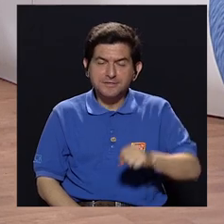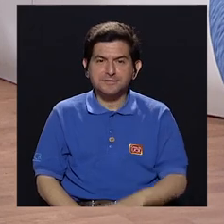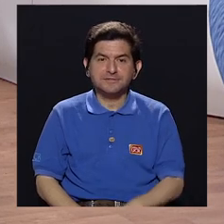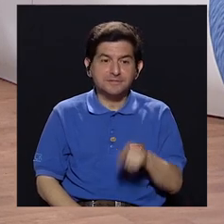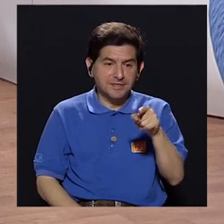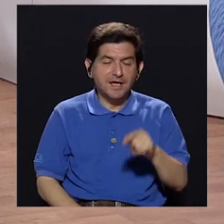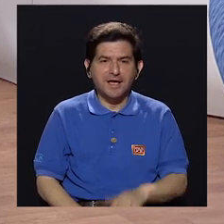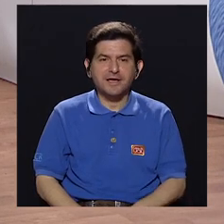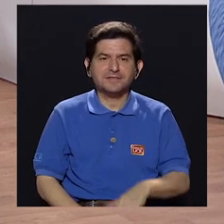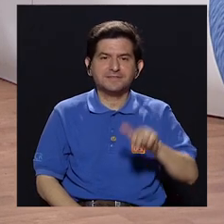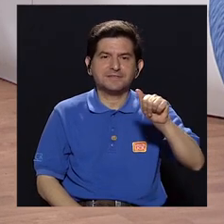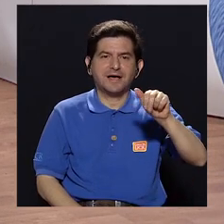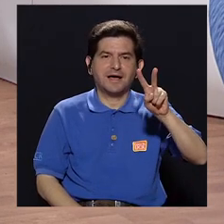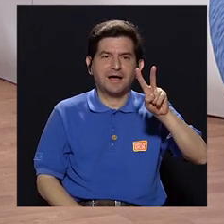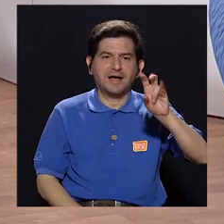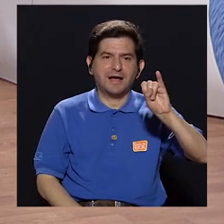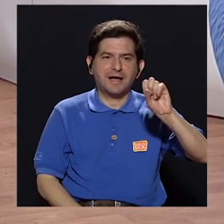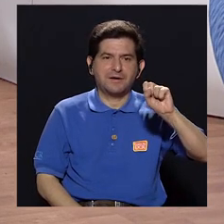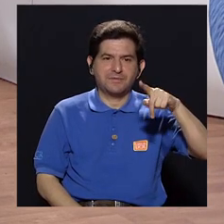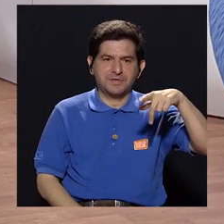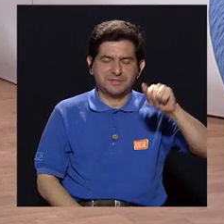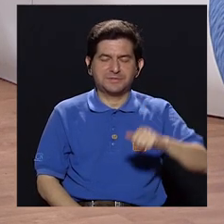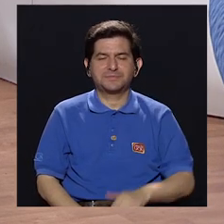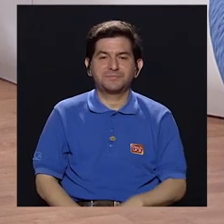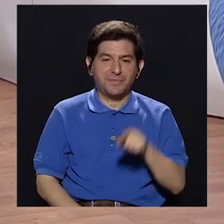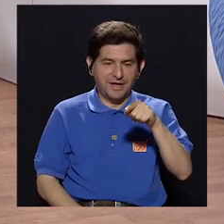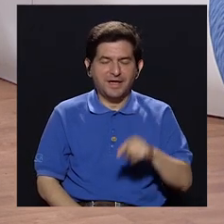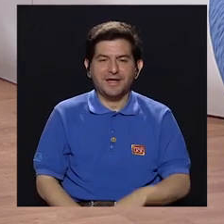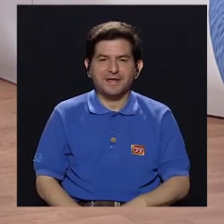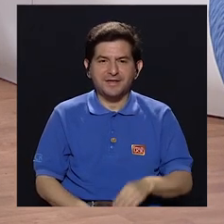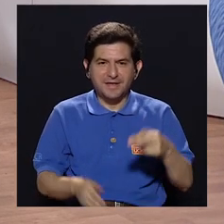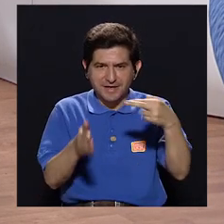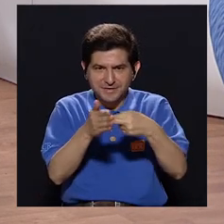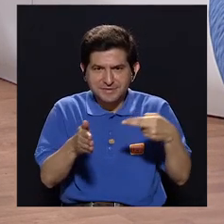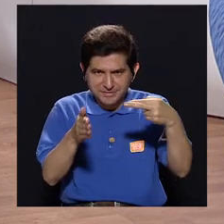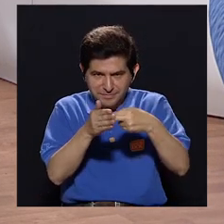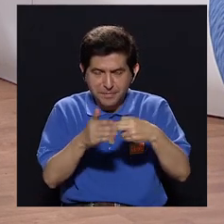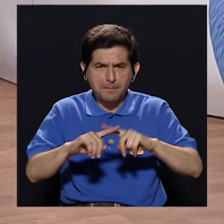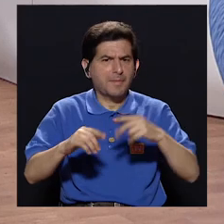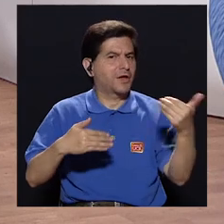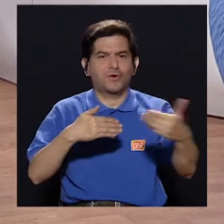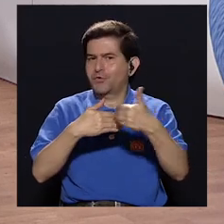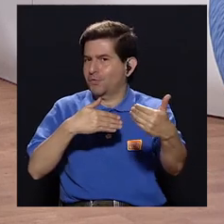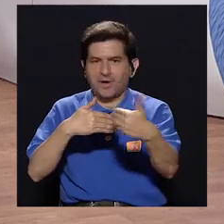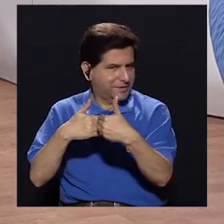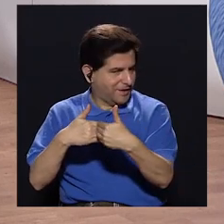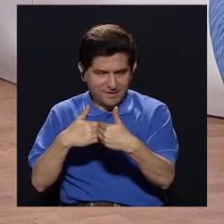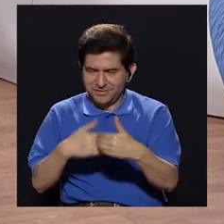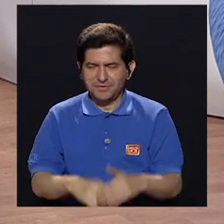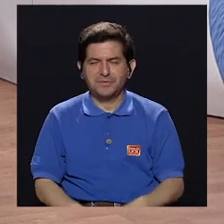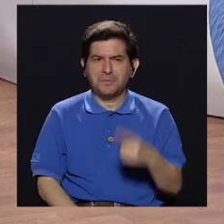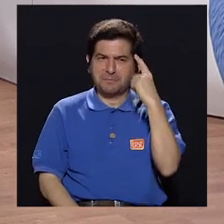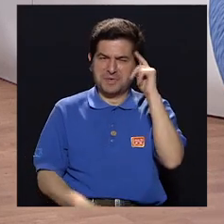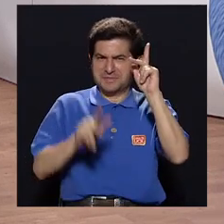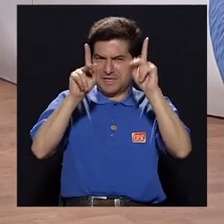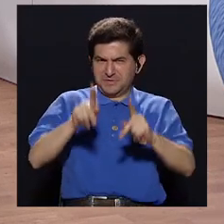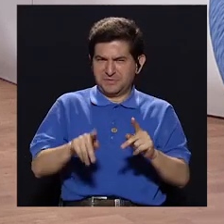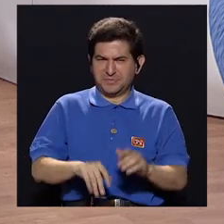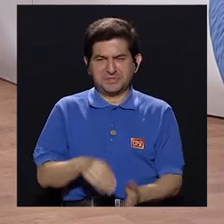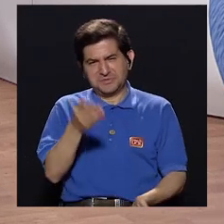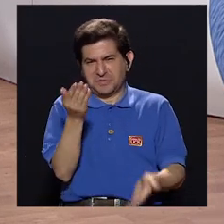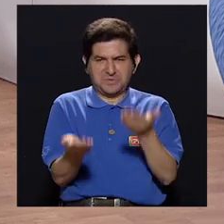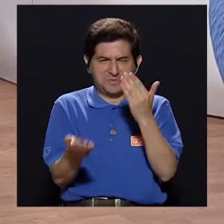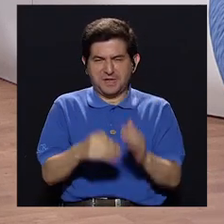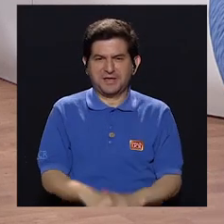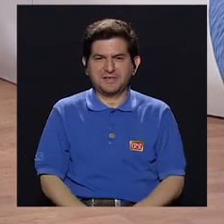son las estas avispas que visitan y polinizan las braci pero no las atacan O sea no es como pensaba la